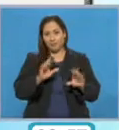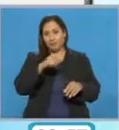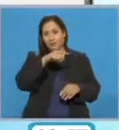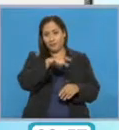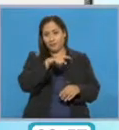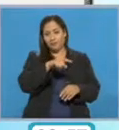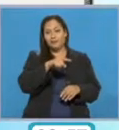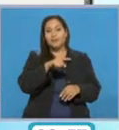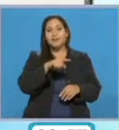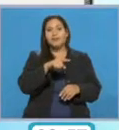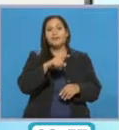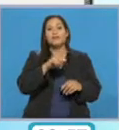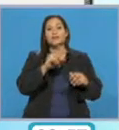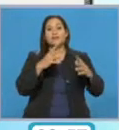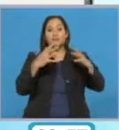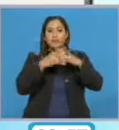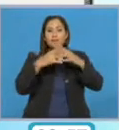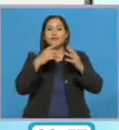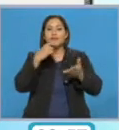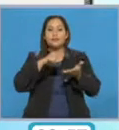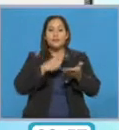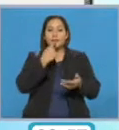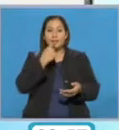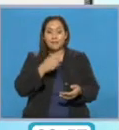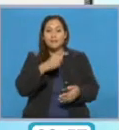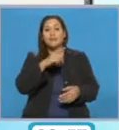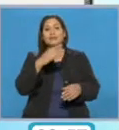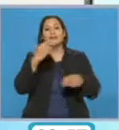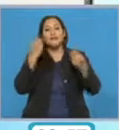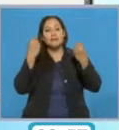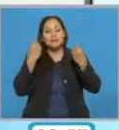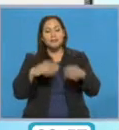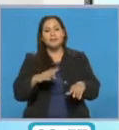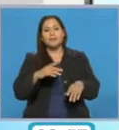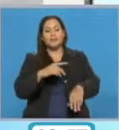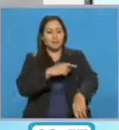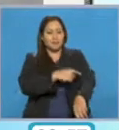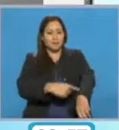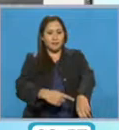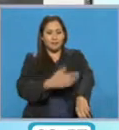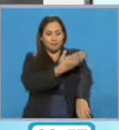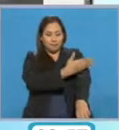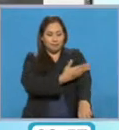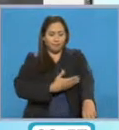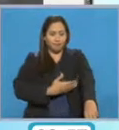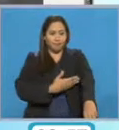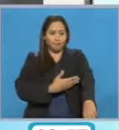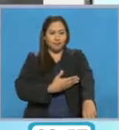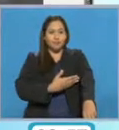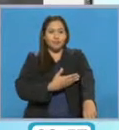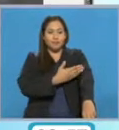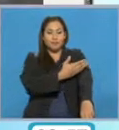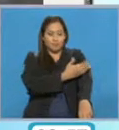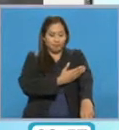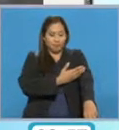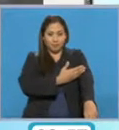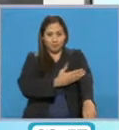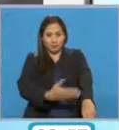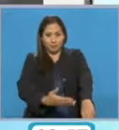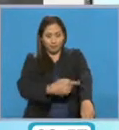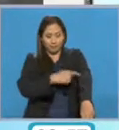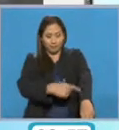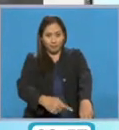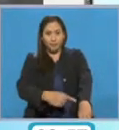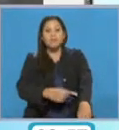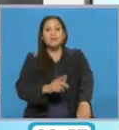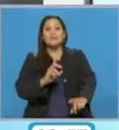durante lo que se llama la batalla de Celaya, es donde pierde la mano, el brazo, desde el antebrazo hasta la mano